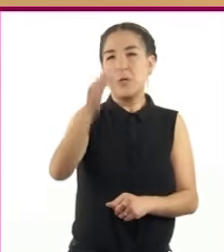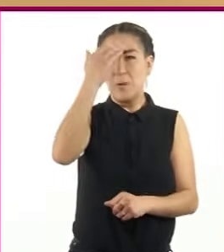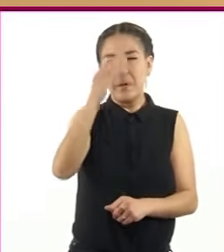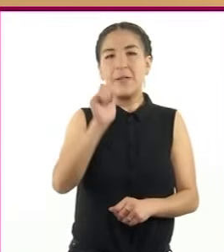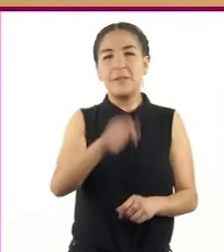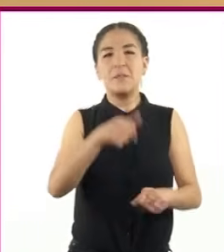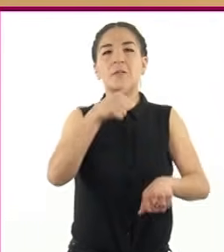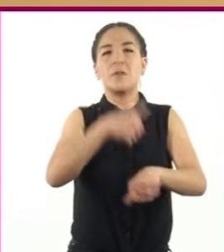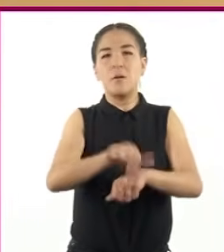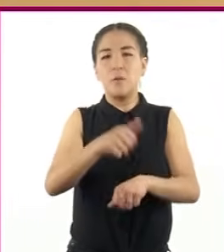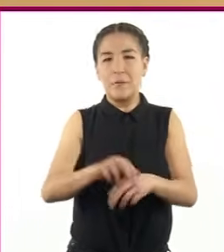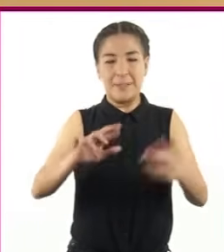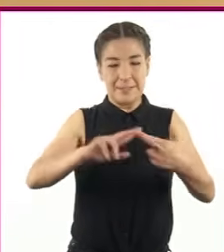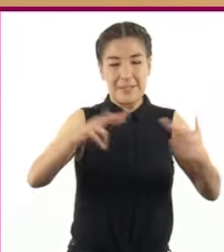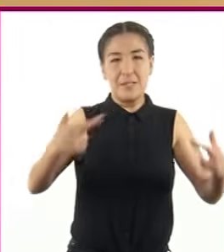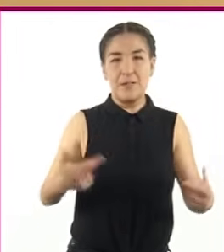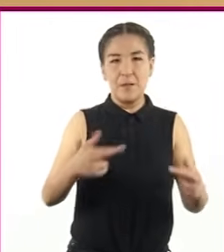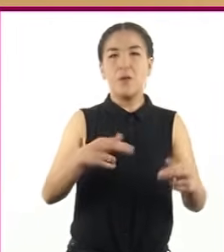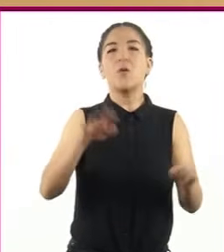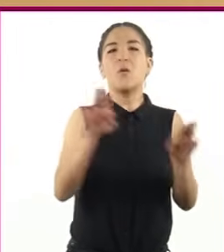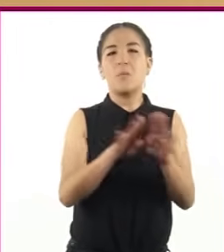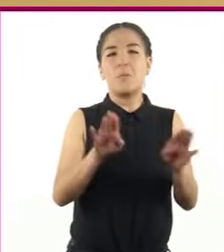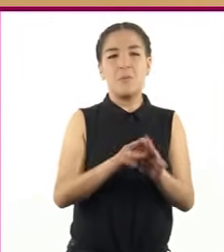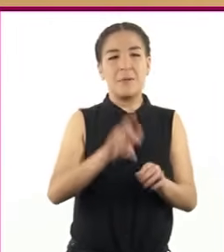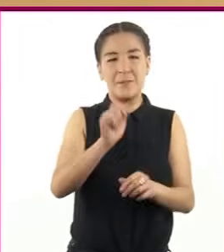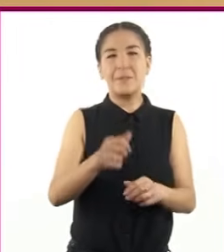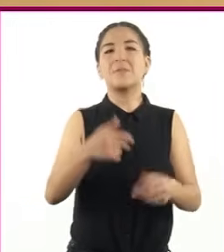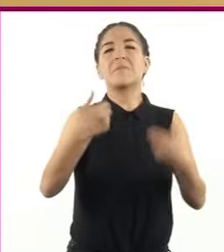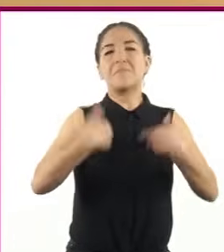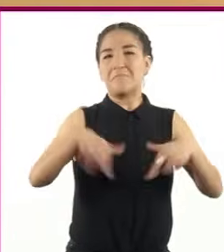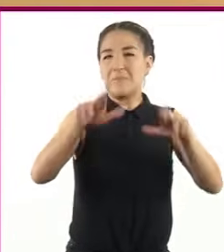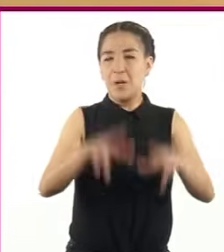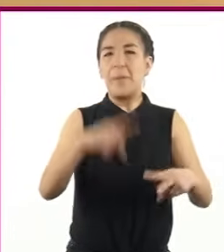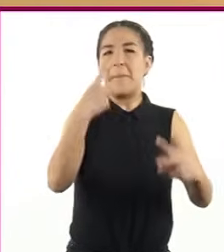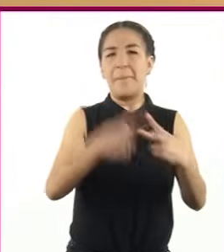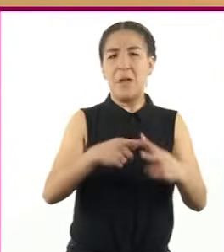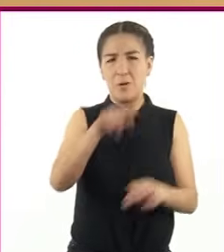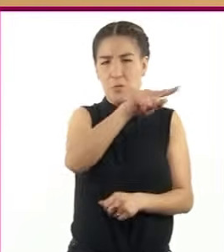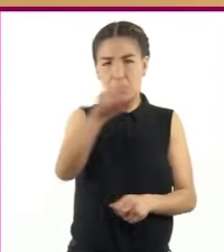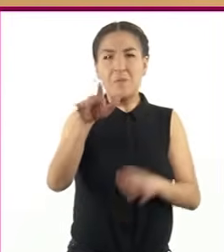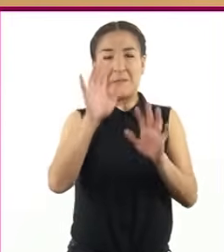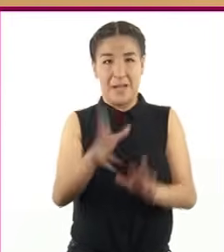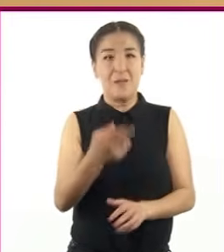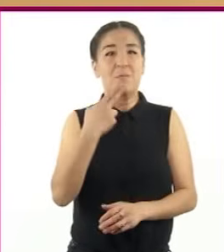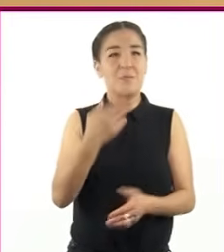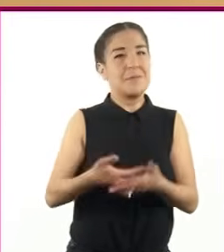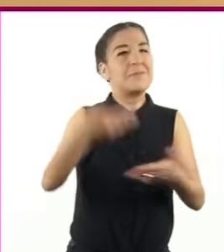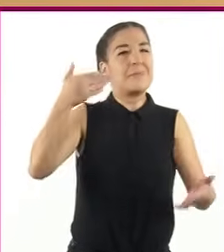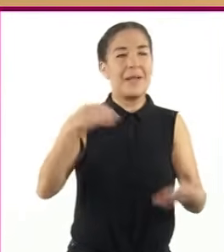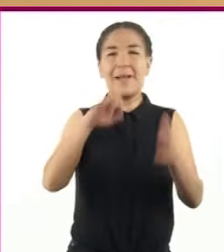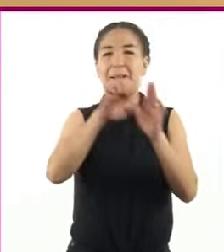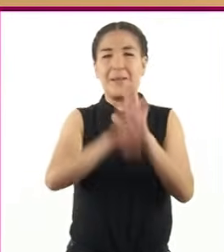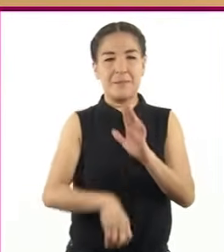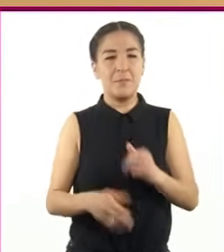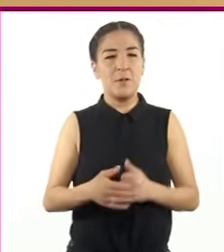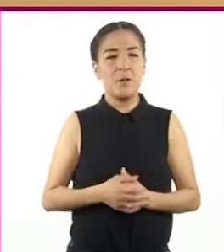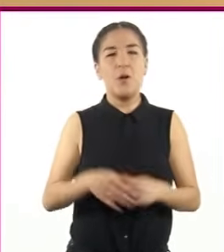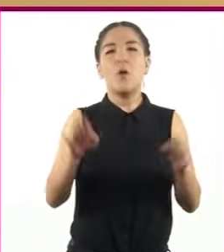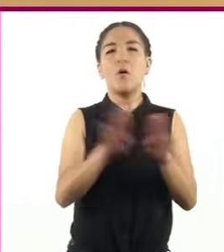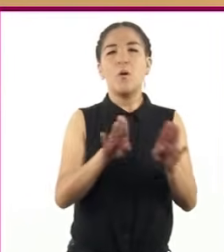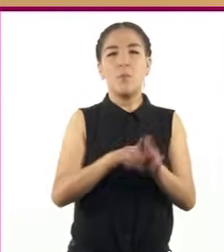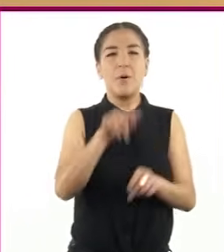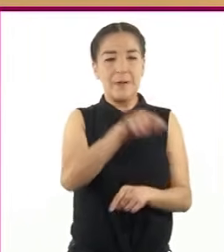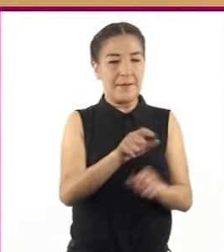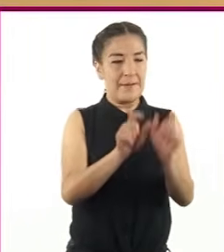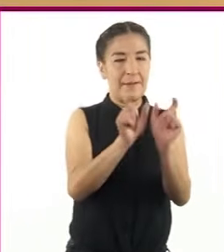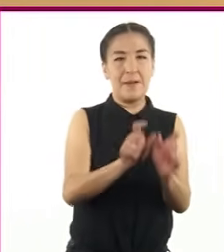relaciones geométricas y se expresan algebraicamente. Ustedes han usado esas relaciones, por ejemplo, al definir las fórmulas para